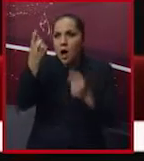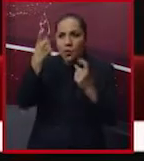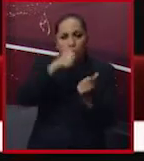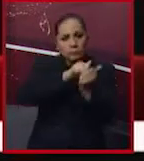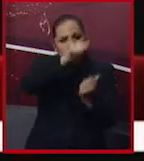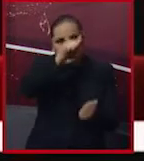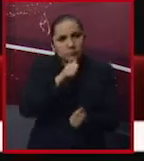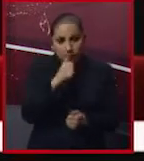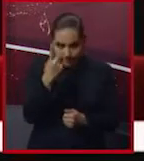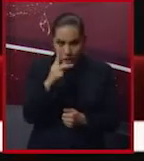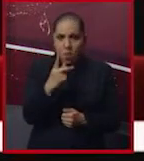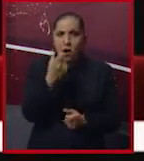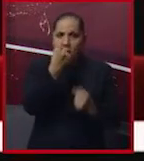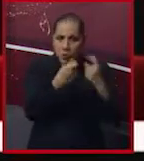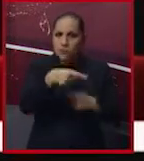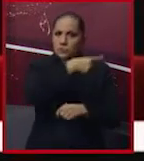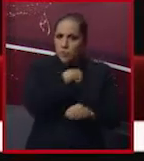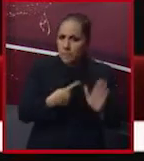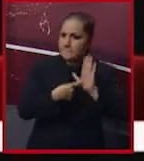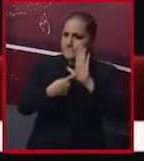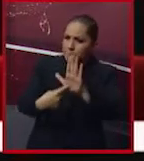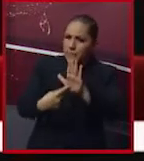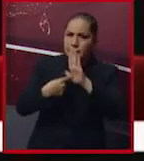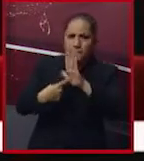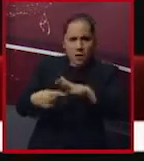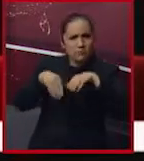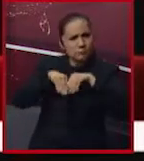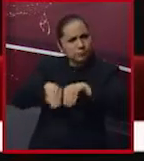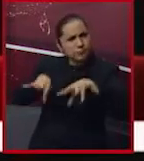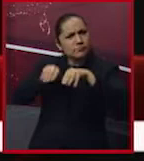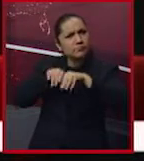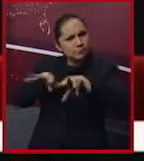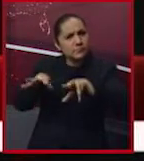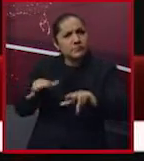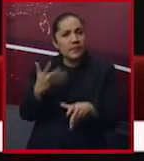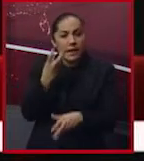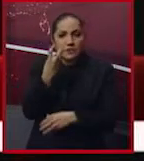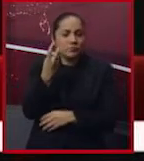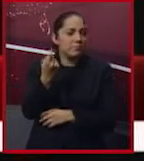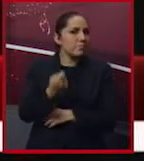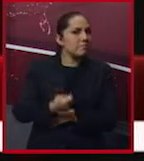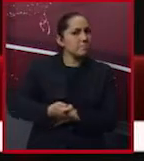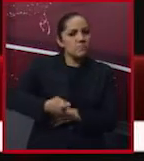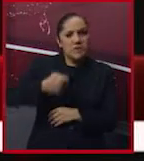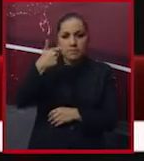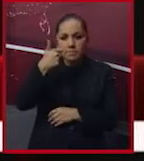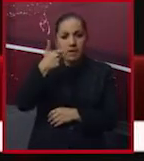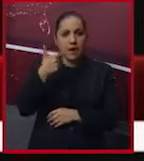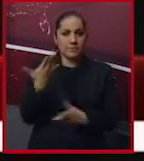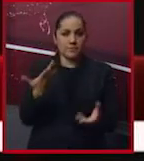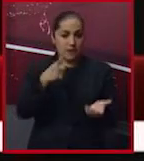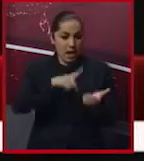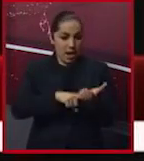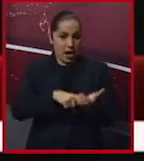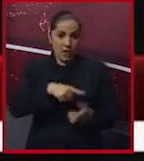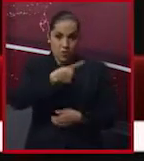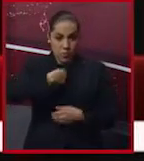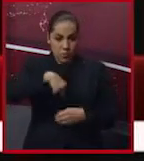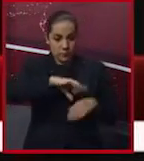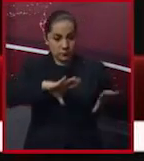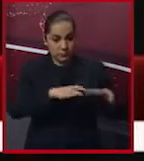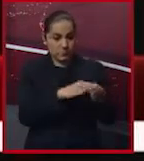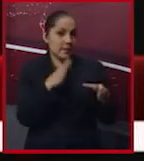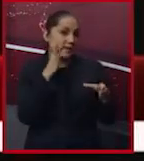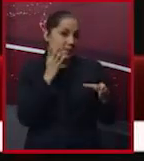algunas instancias internas de la Cámara, es que por vez primera la Cámara, por decisión de